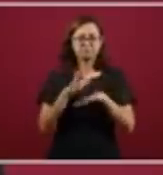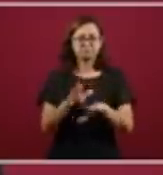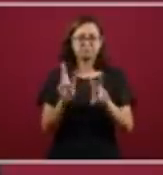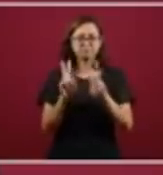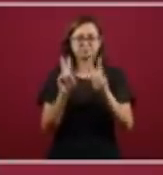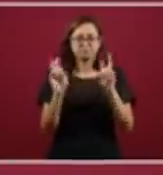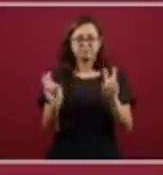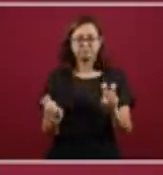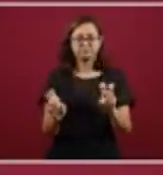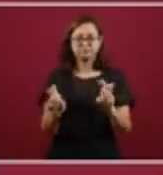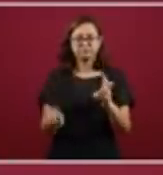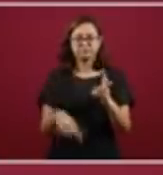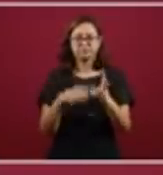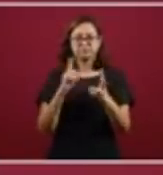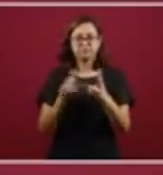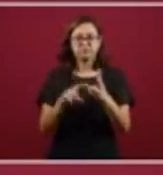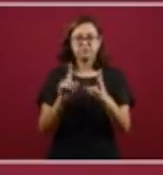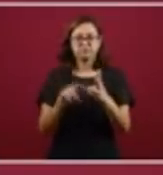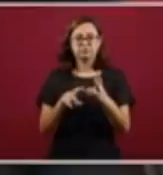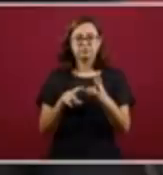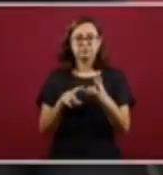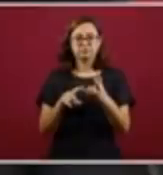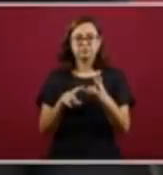tema y